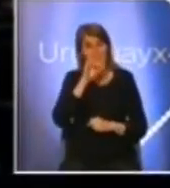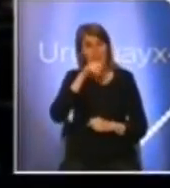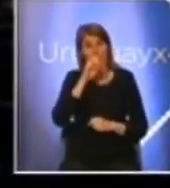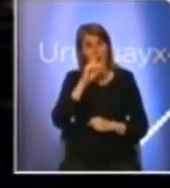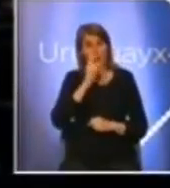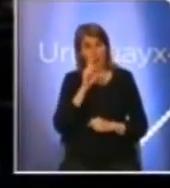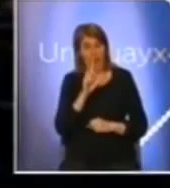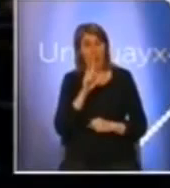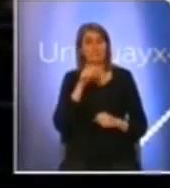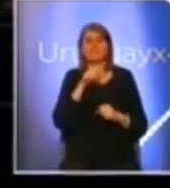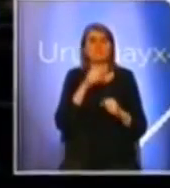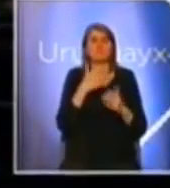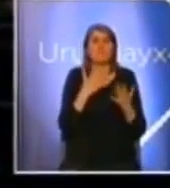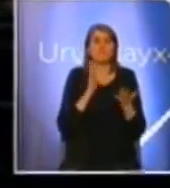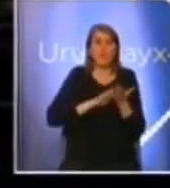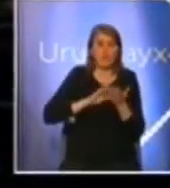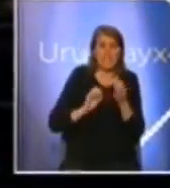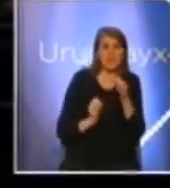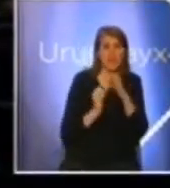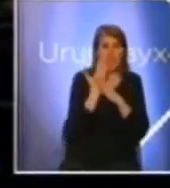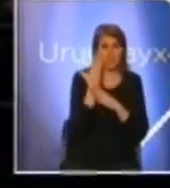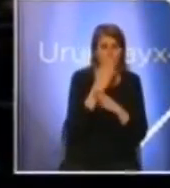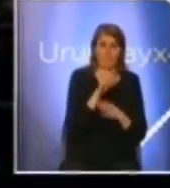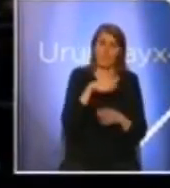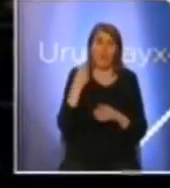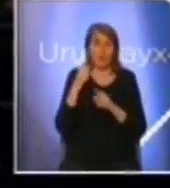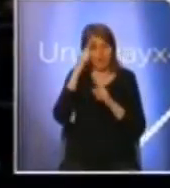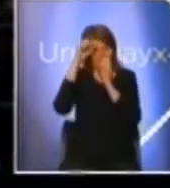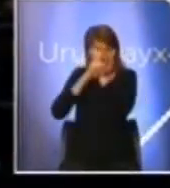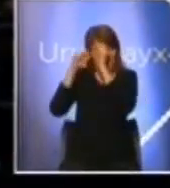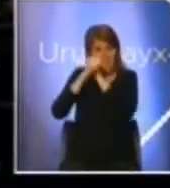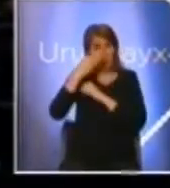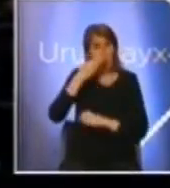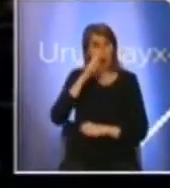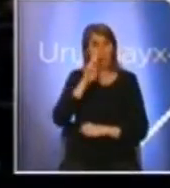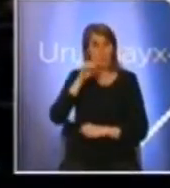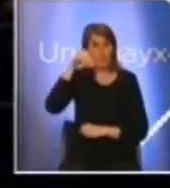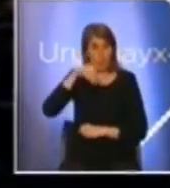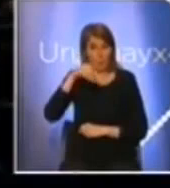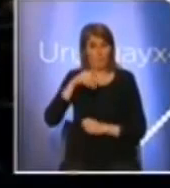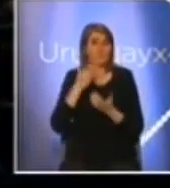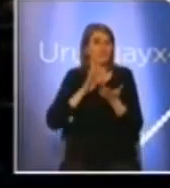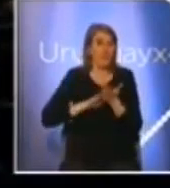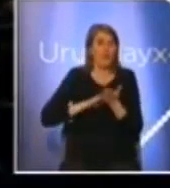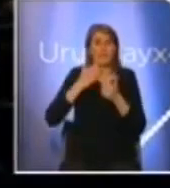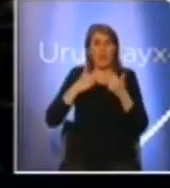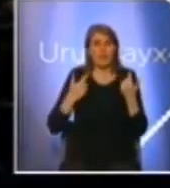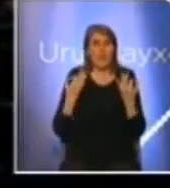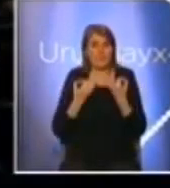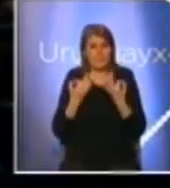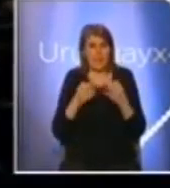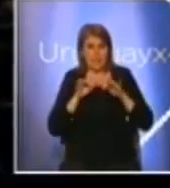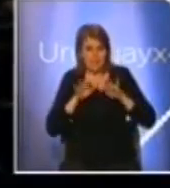referente nacional de innovación, el ingeniero Fernando Brum, referente TICS, integró ANI por el